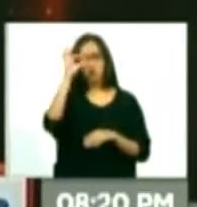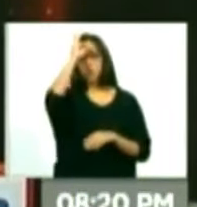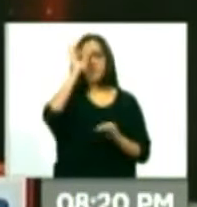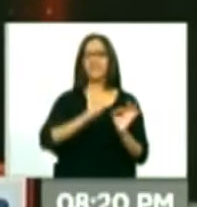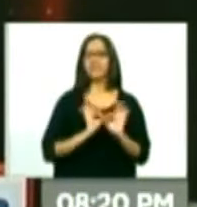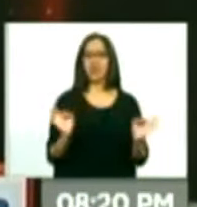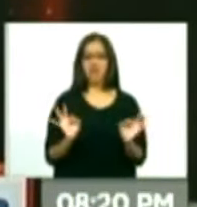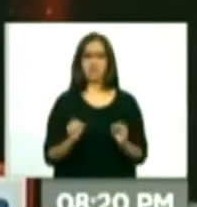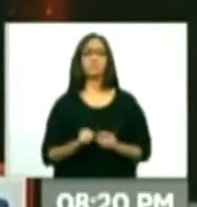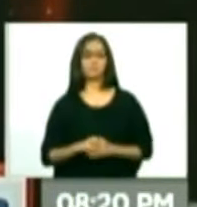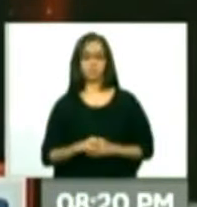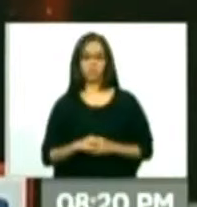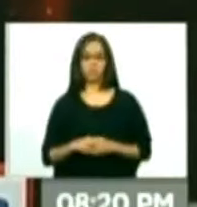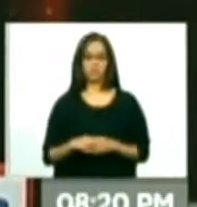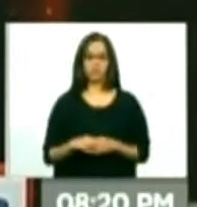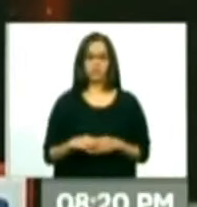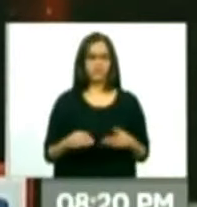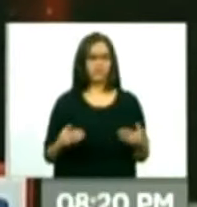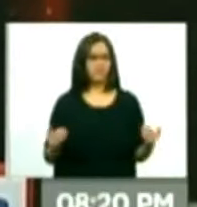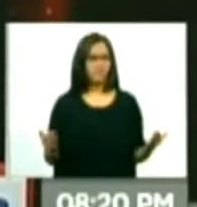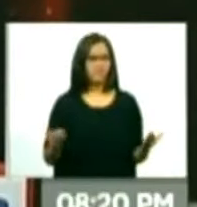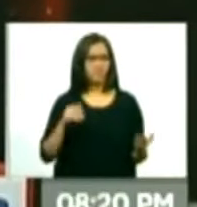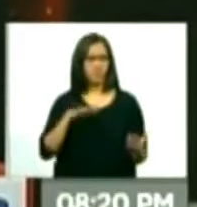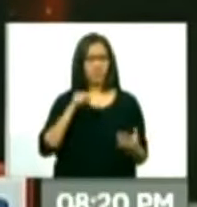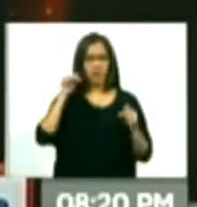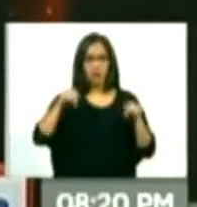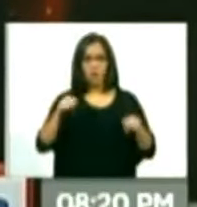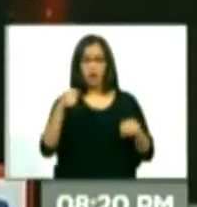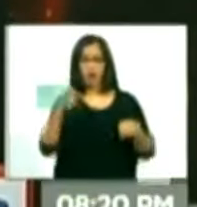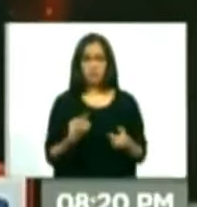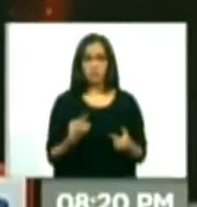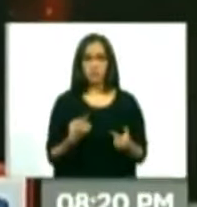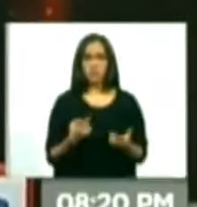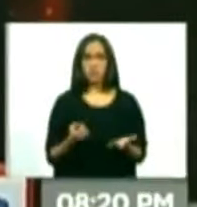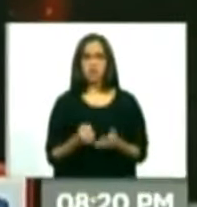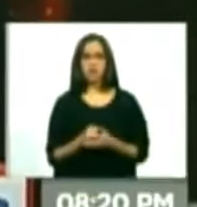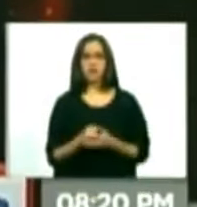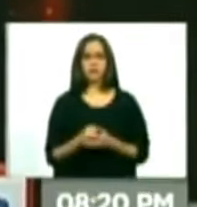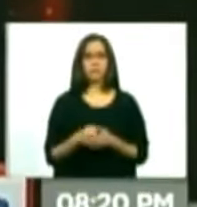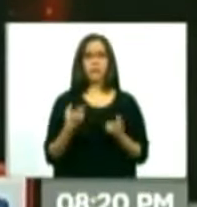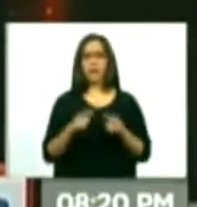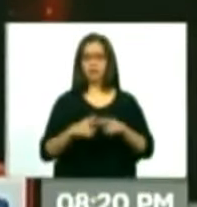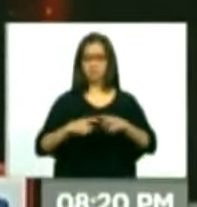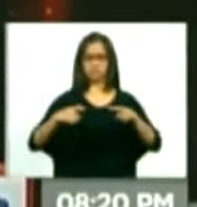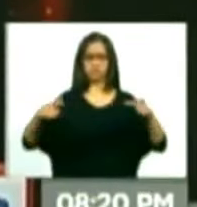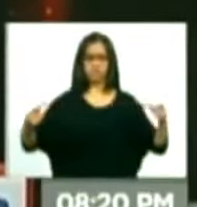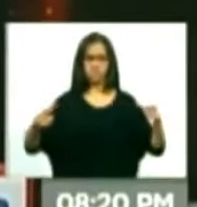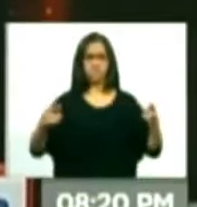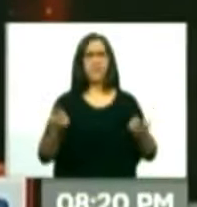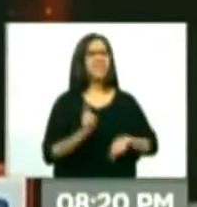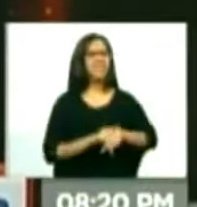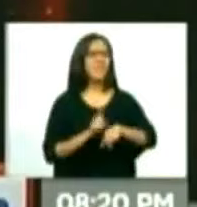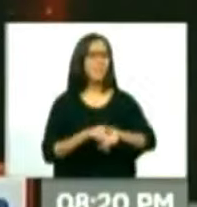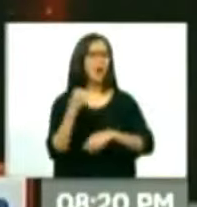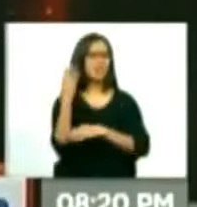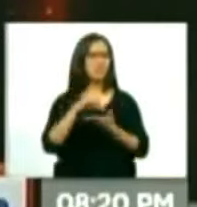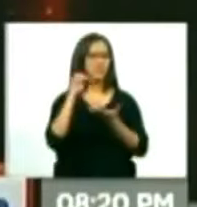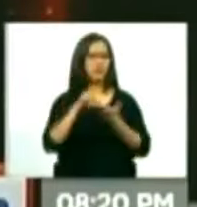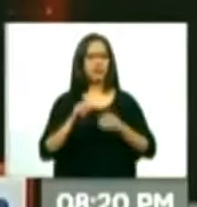ellos están ahora que dicen: vamos a prorrogar el periodo de la Asamblea Nacional. ¿A cuenta de qué?